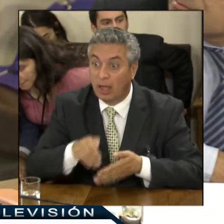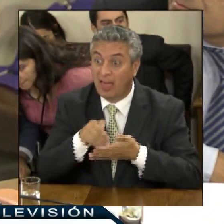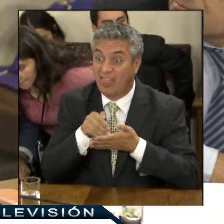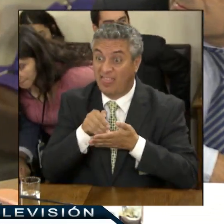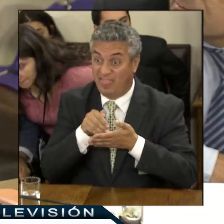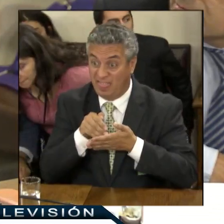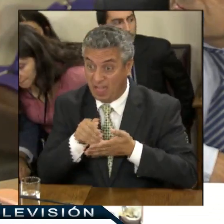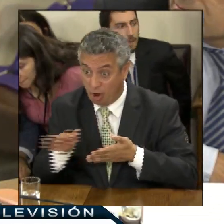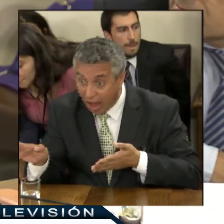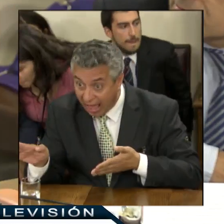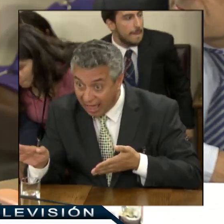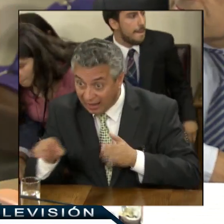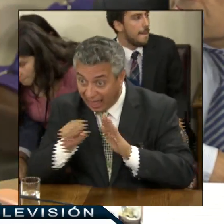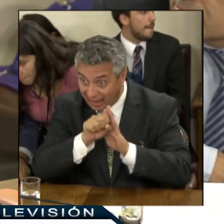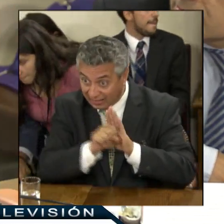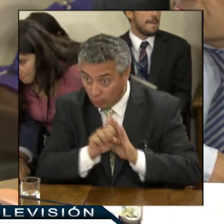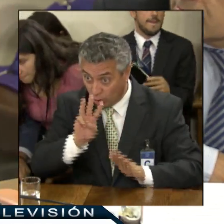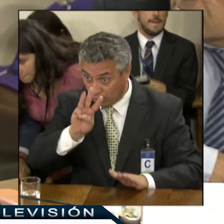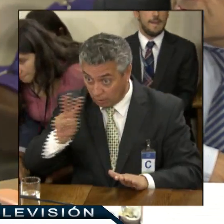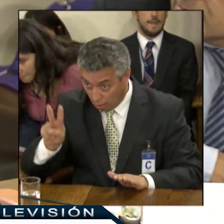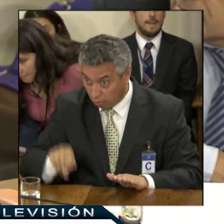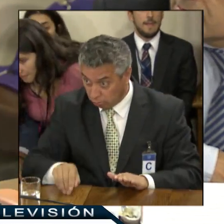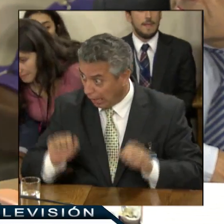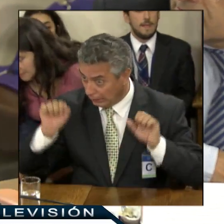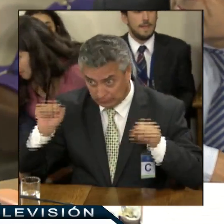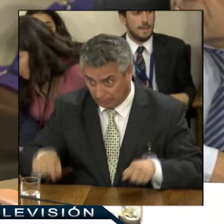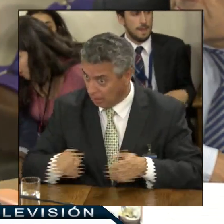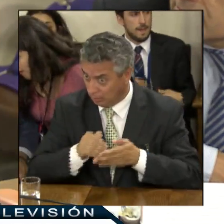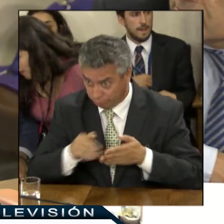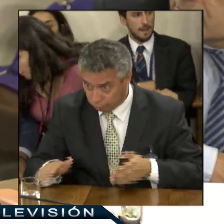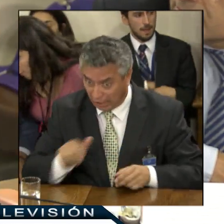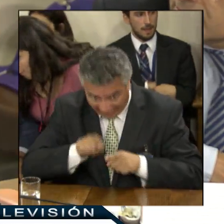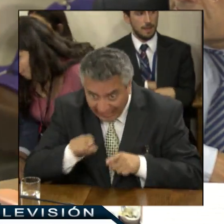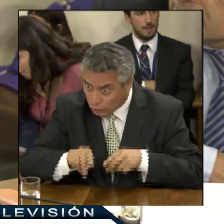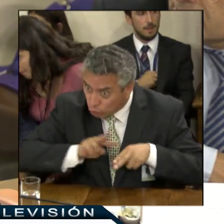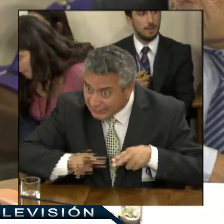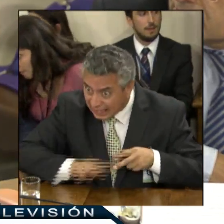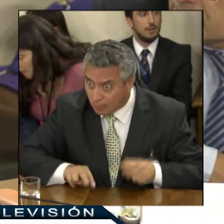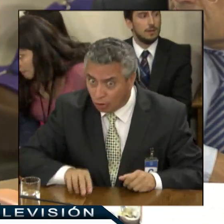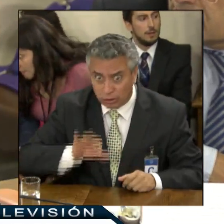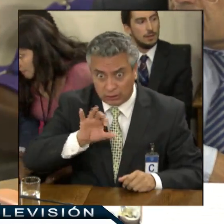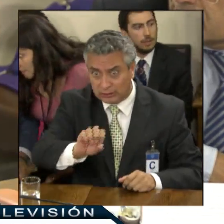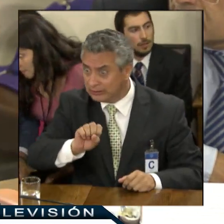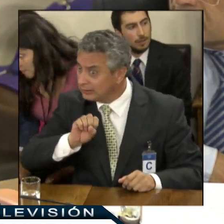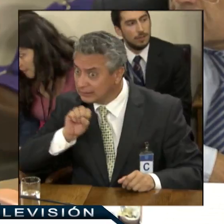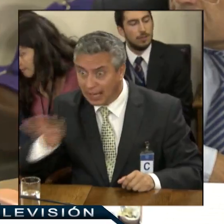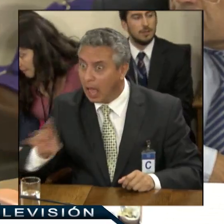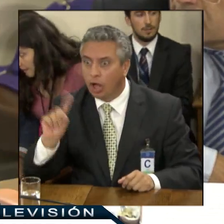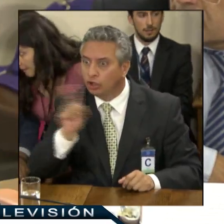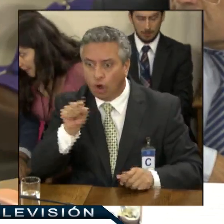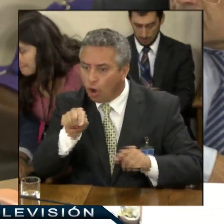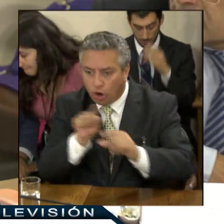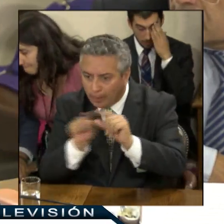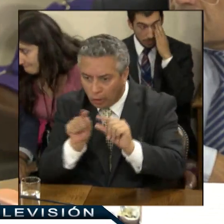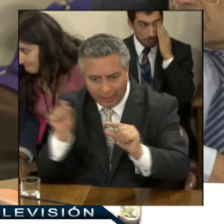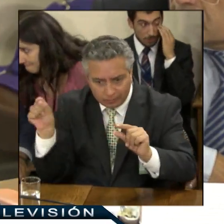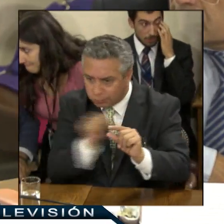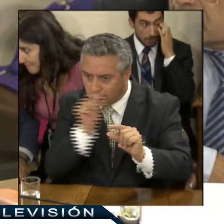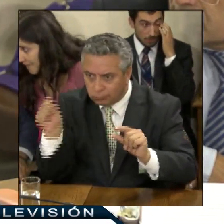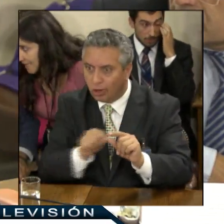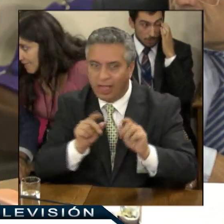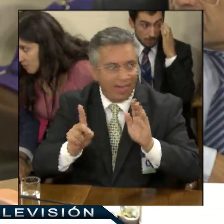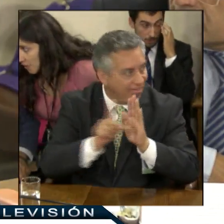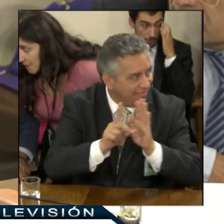artículo 32 eso es lo que hicimos en el fondo lo que hicimos en el fondo fue sacar todo lo que no correspondía del Cómo se llama el